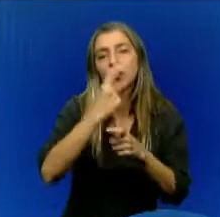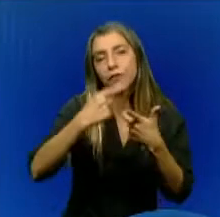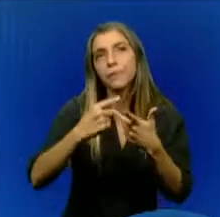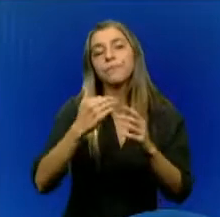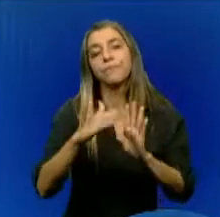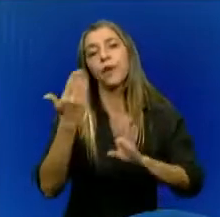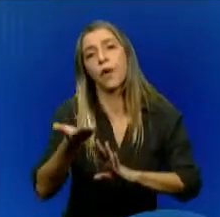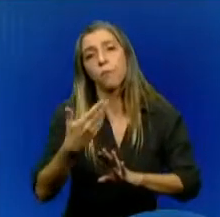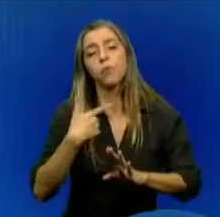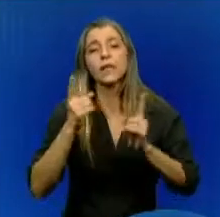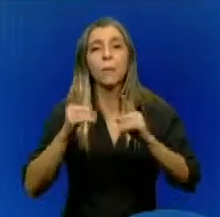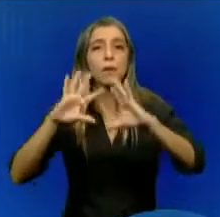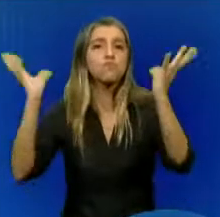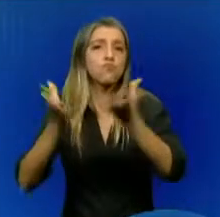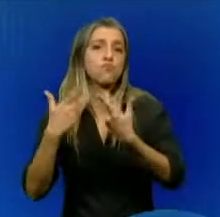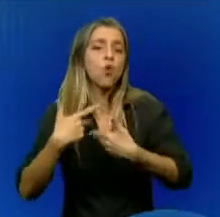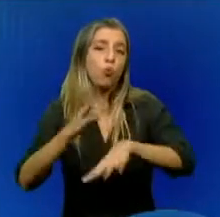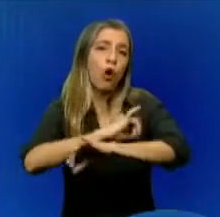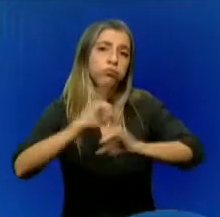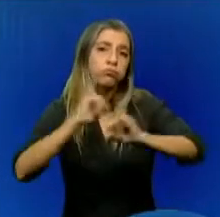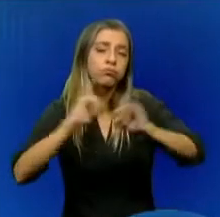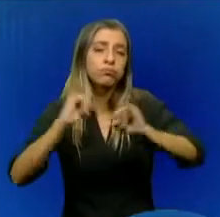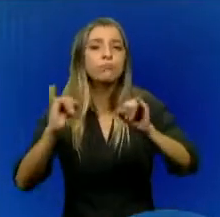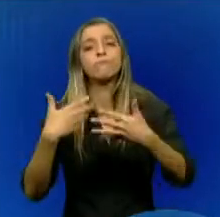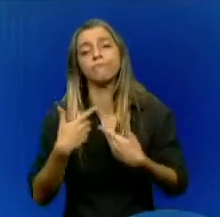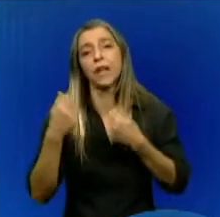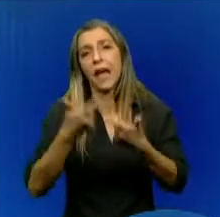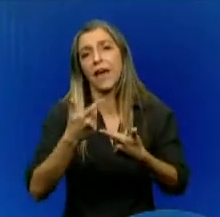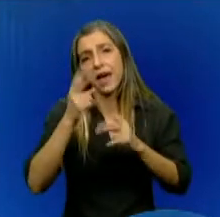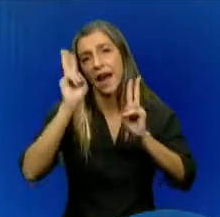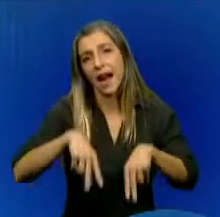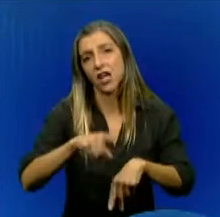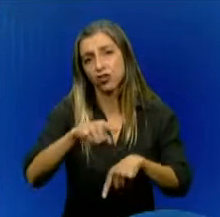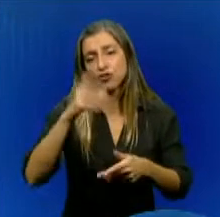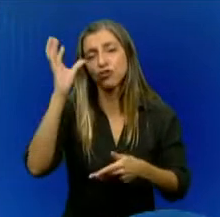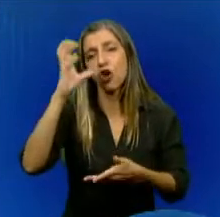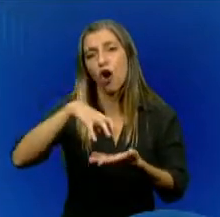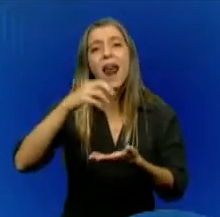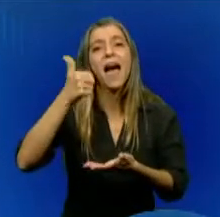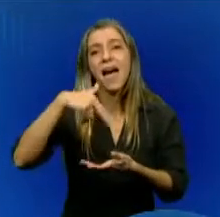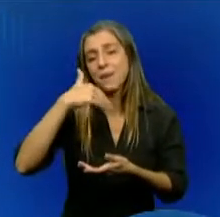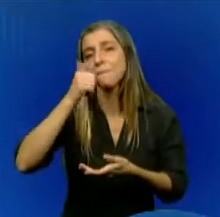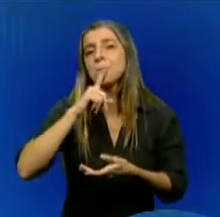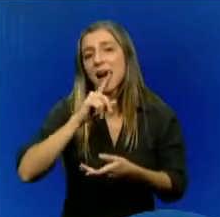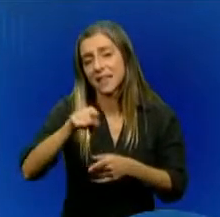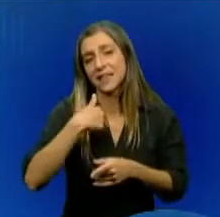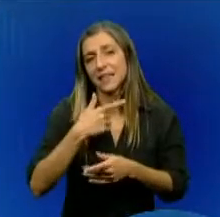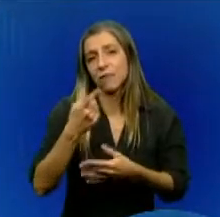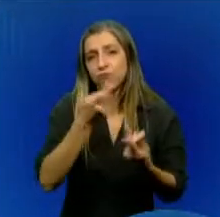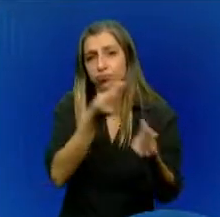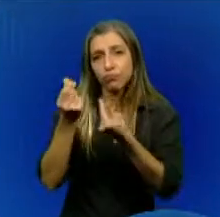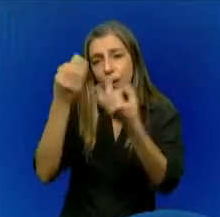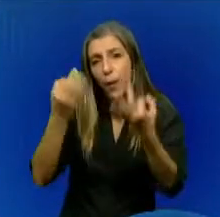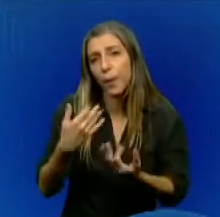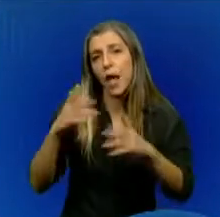las publicaciones internacionales fueron dando razón a ANMAT. Las vacunas que la Argentina recibe son de las mejores vacunas que se dispone hoy en